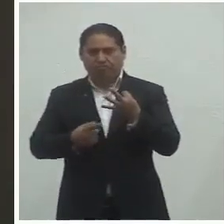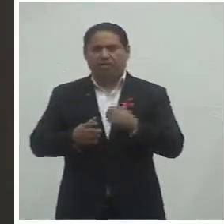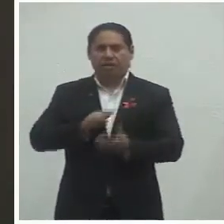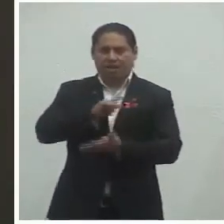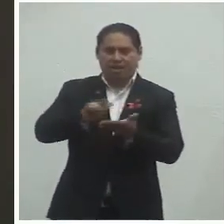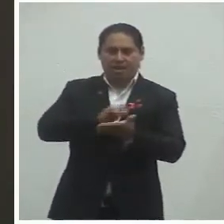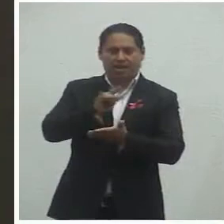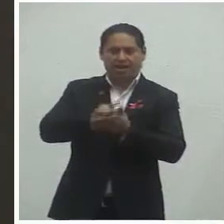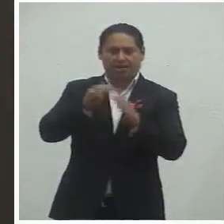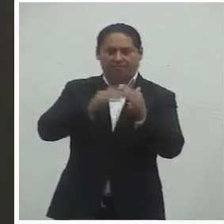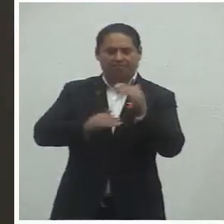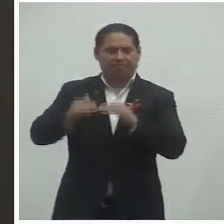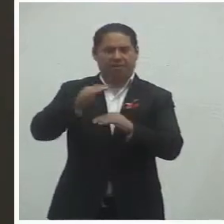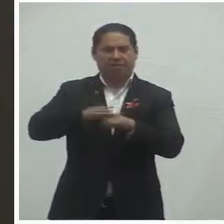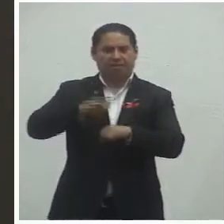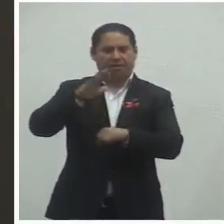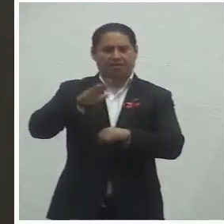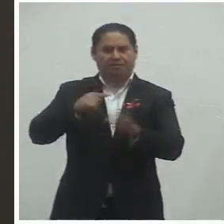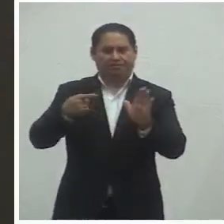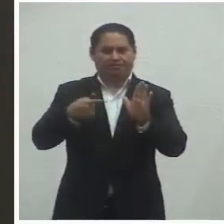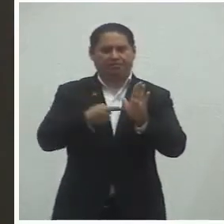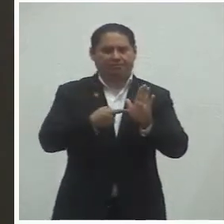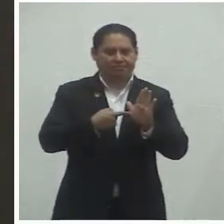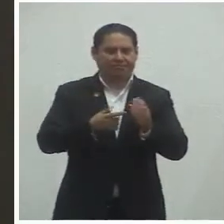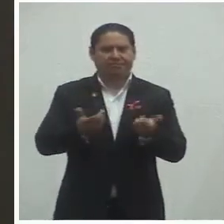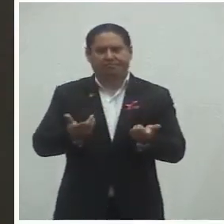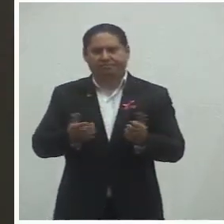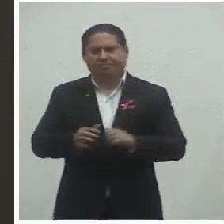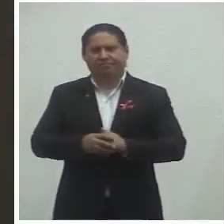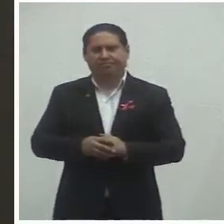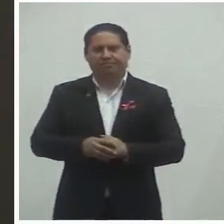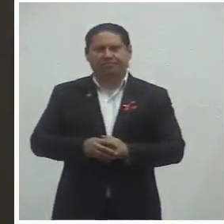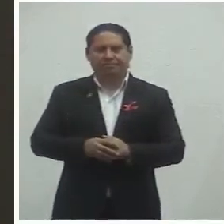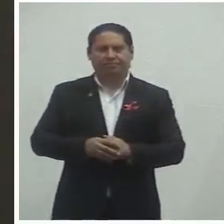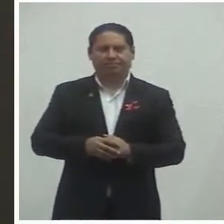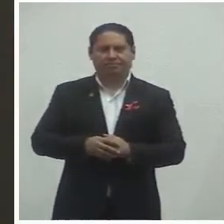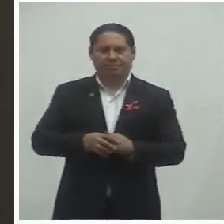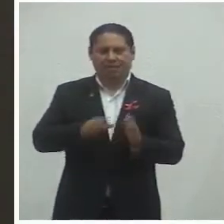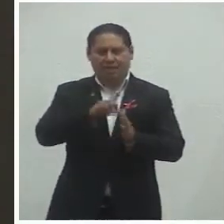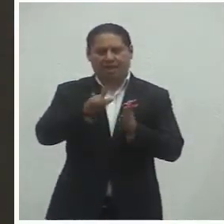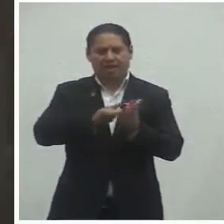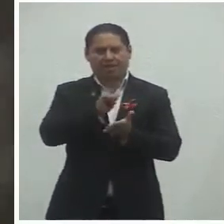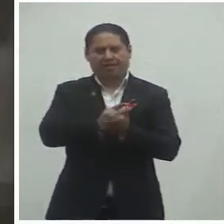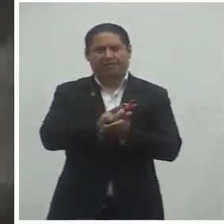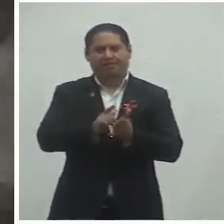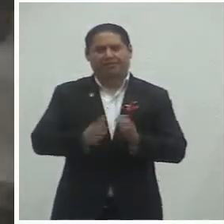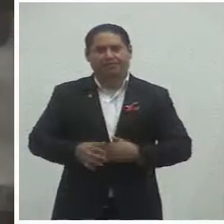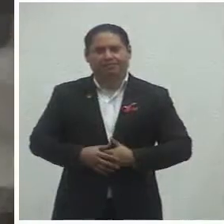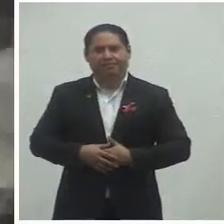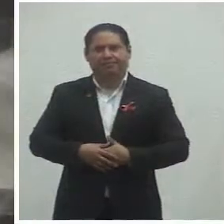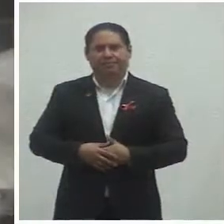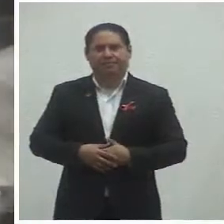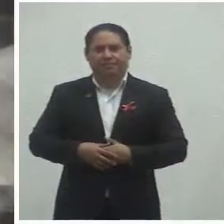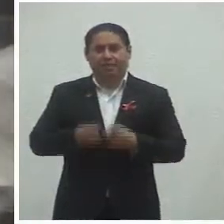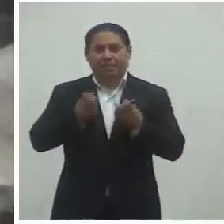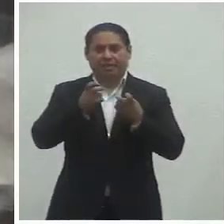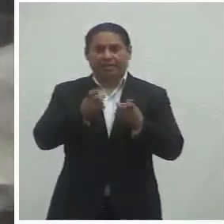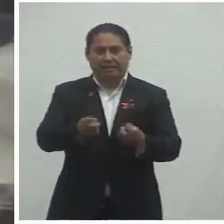eran mayores a los que se marcaban en la Carta Magna. Esos